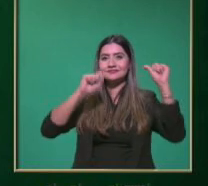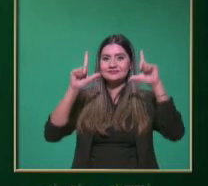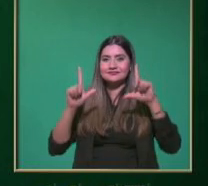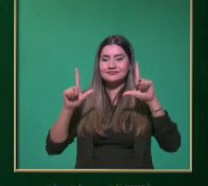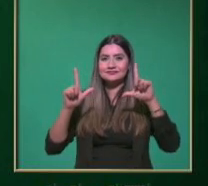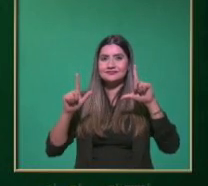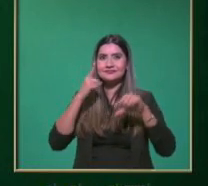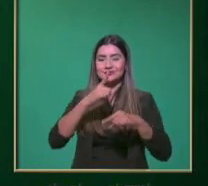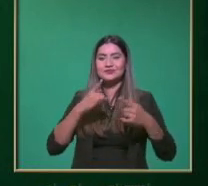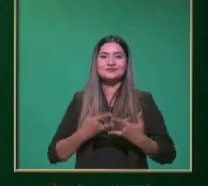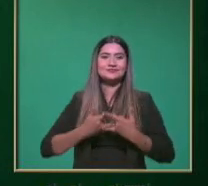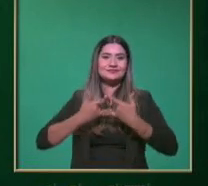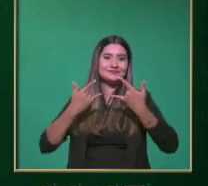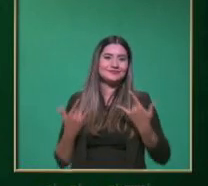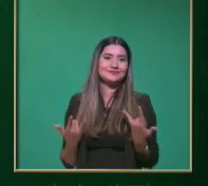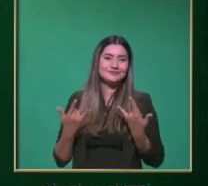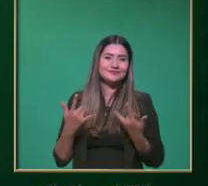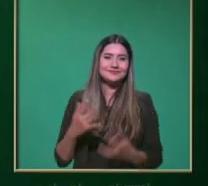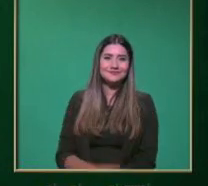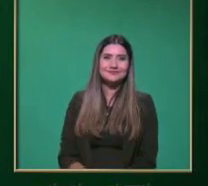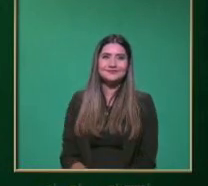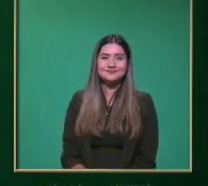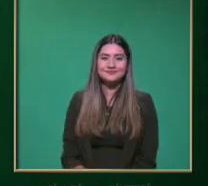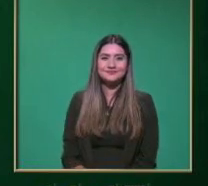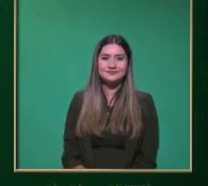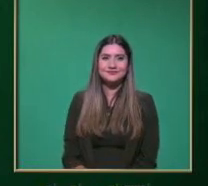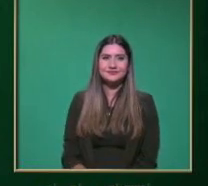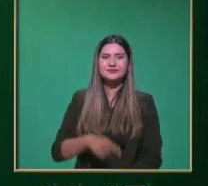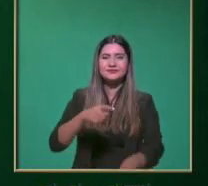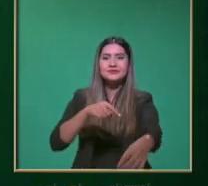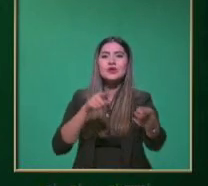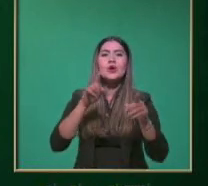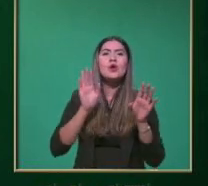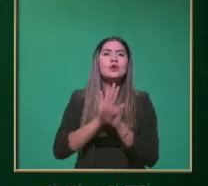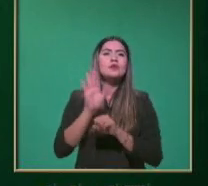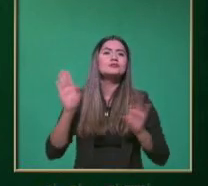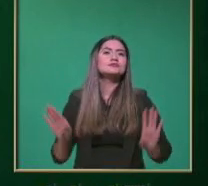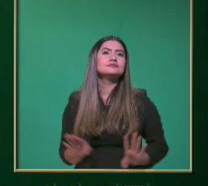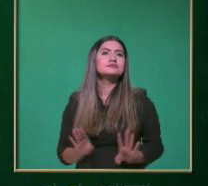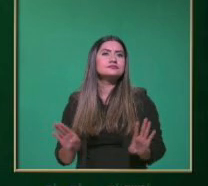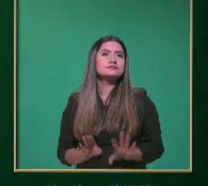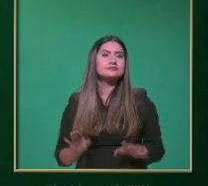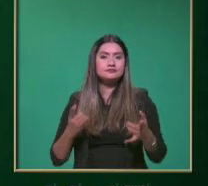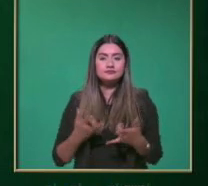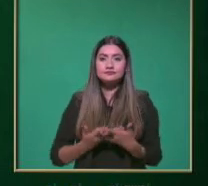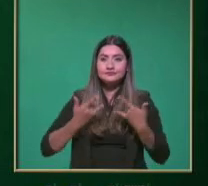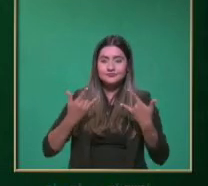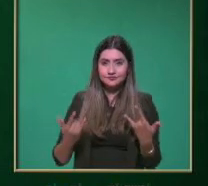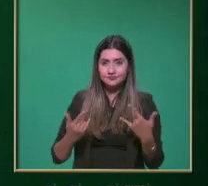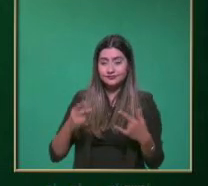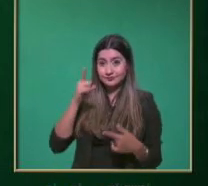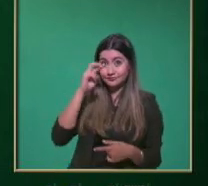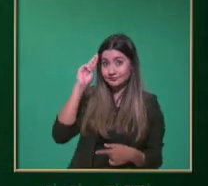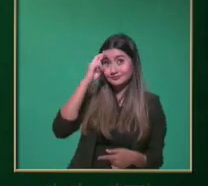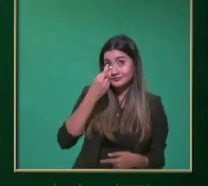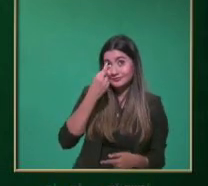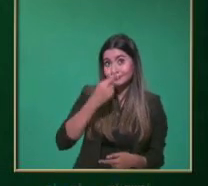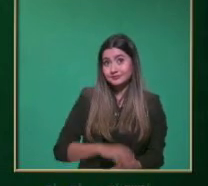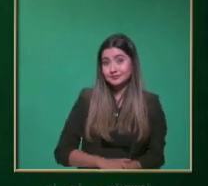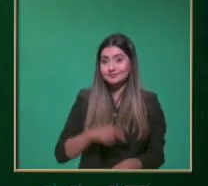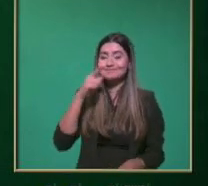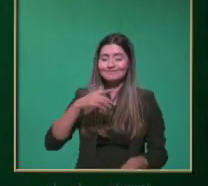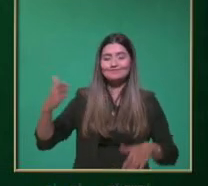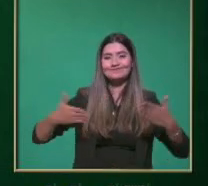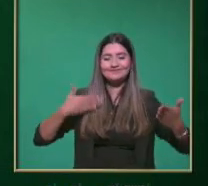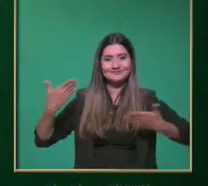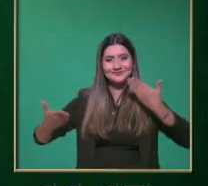un cuento. Un cuento, pero ¿qué características tienen los cuentos, niños? ¿Recuerdan los cuentos? Pues sí, son muy